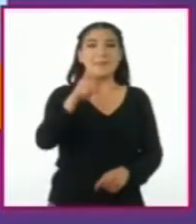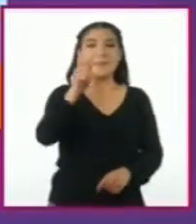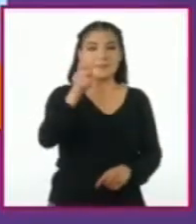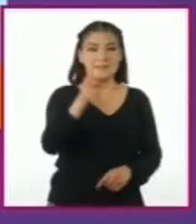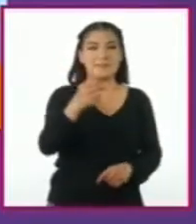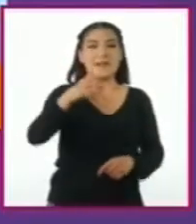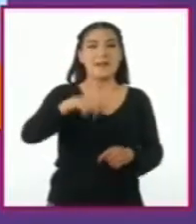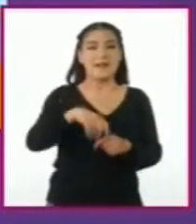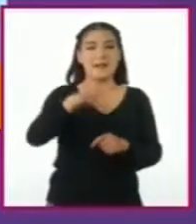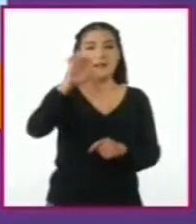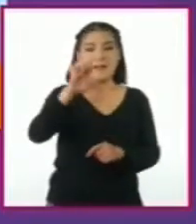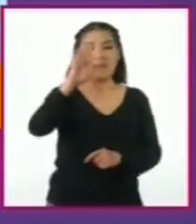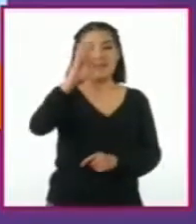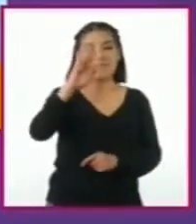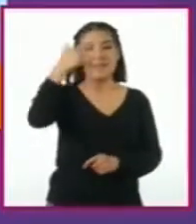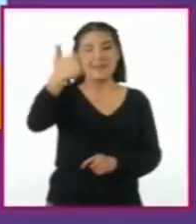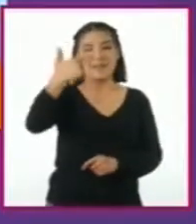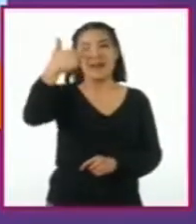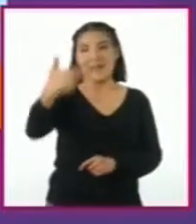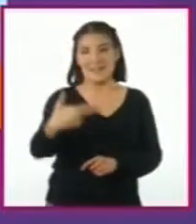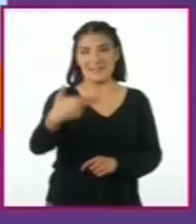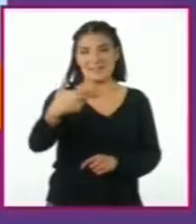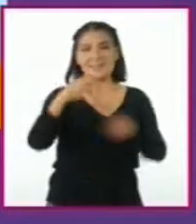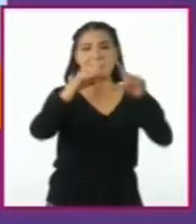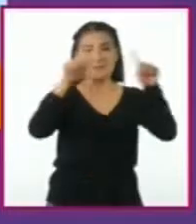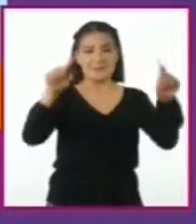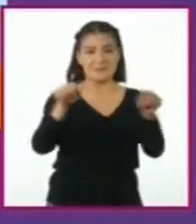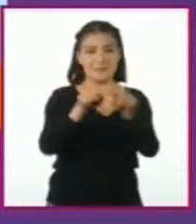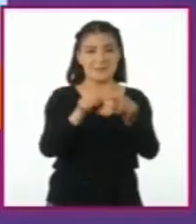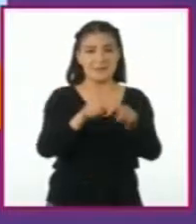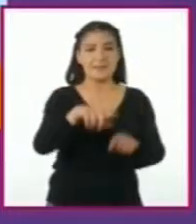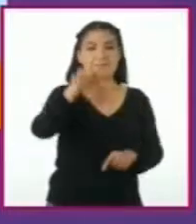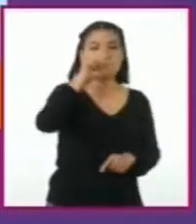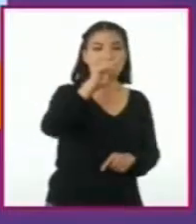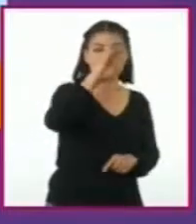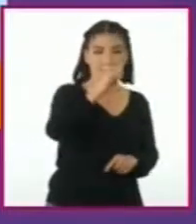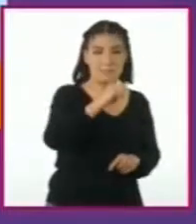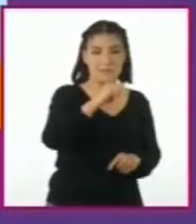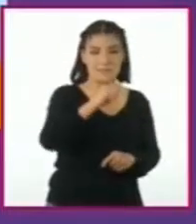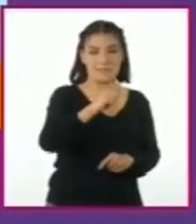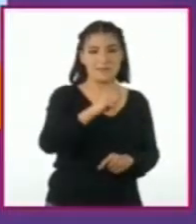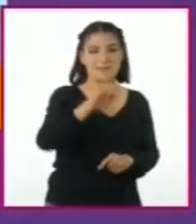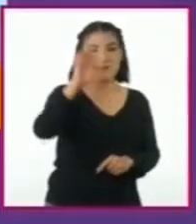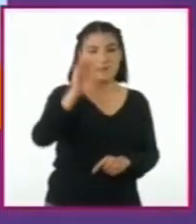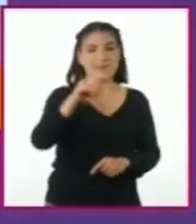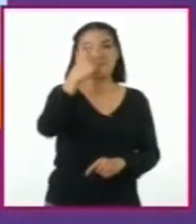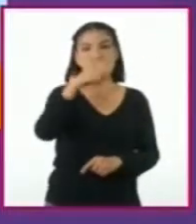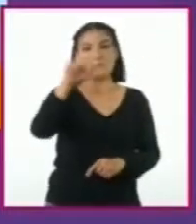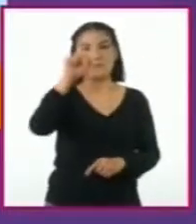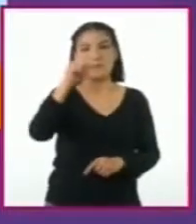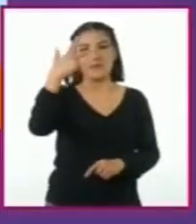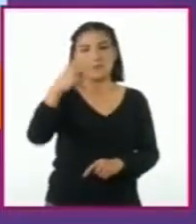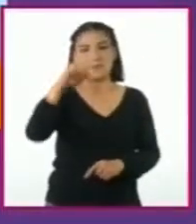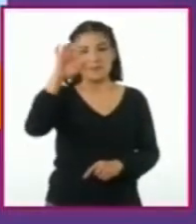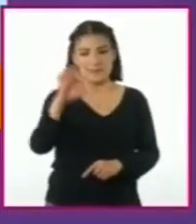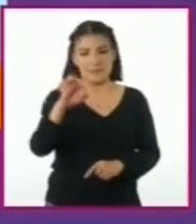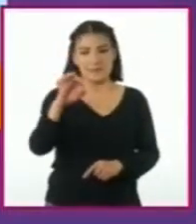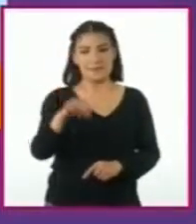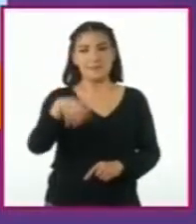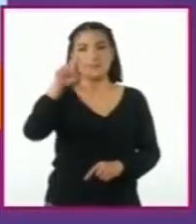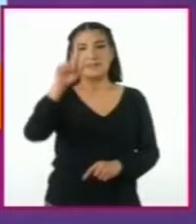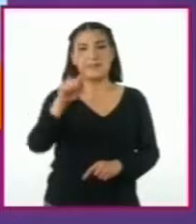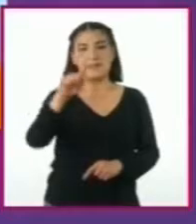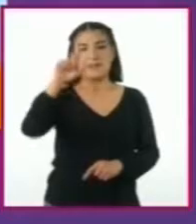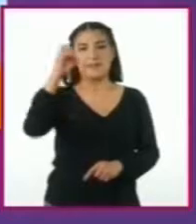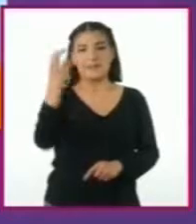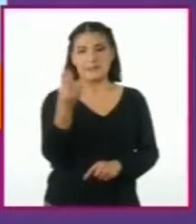E, F, G, H son 79 grados, 128 grados,